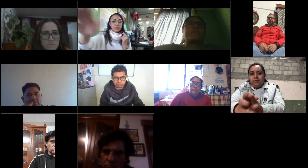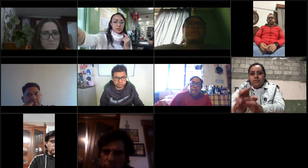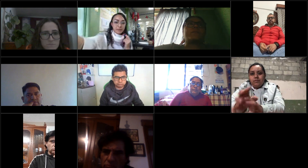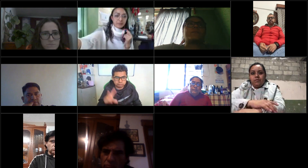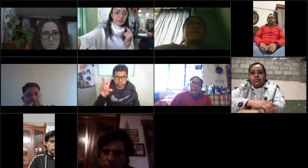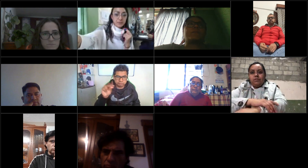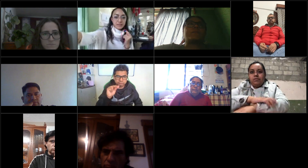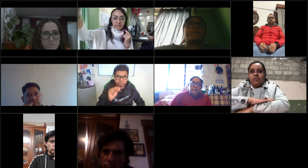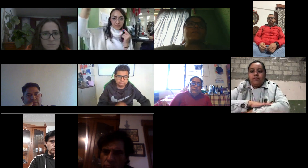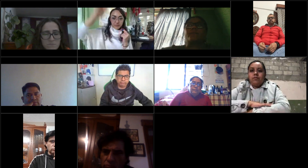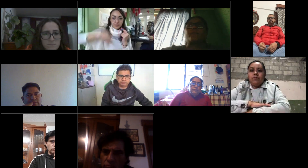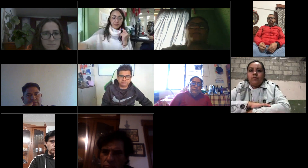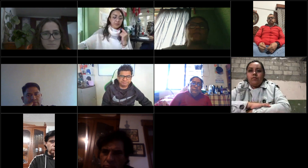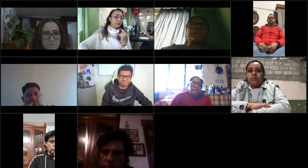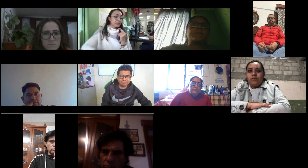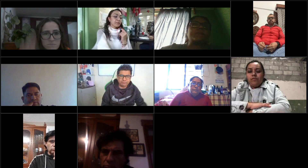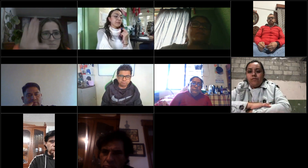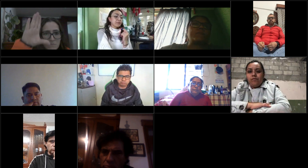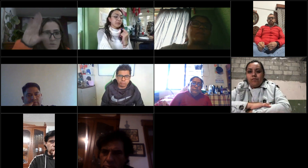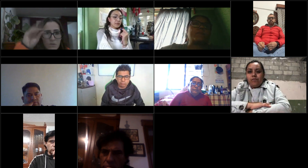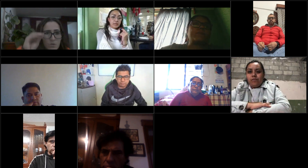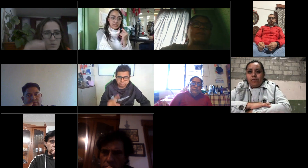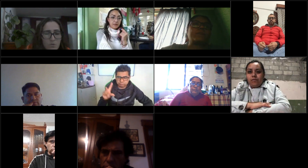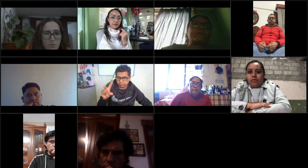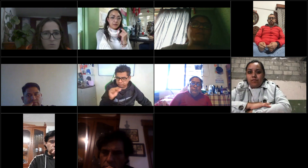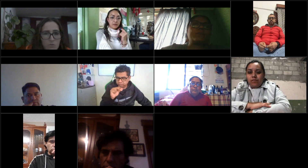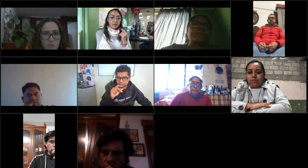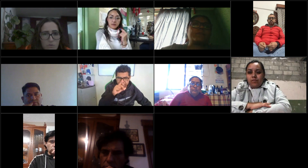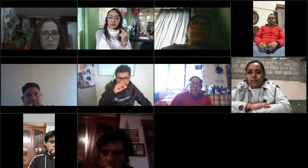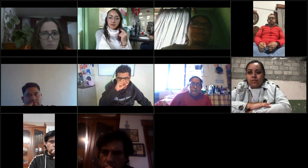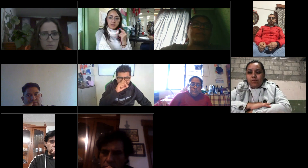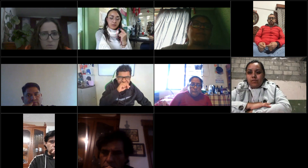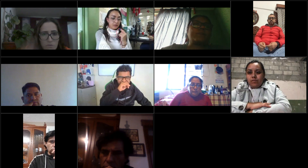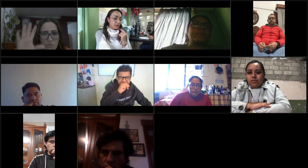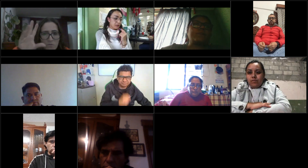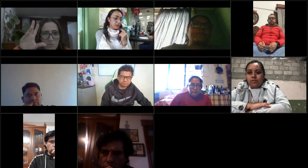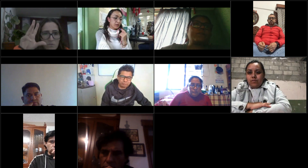No, vamos a ver. Sí. No, yo, Miss. Sí. Bueno,